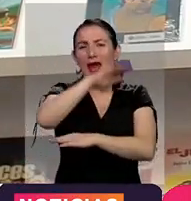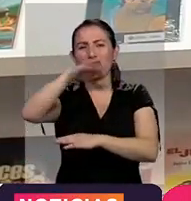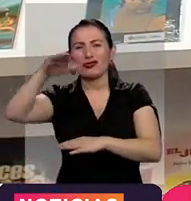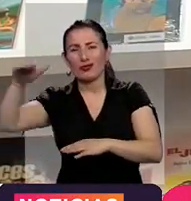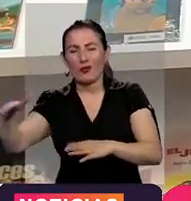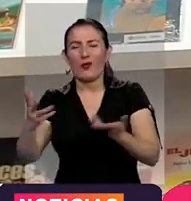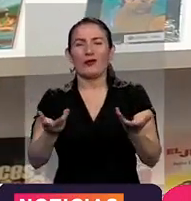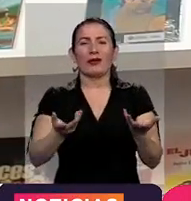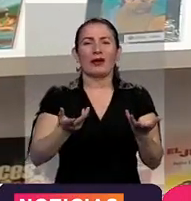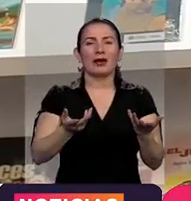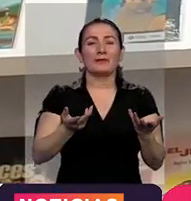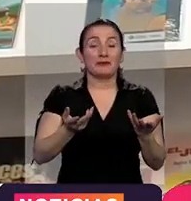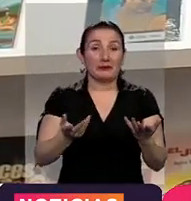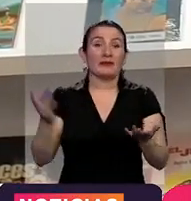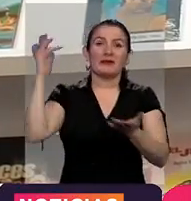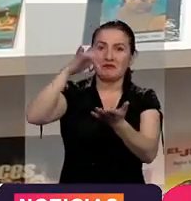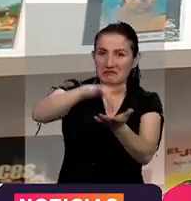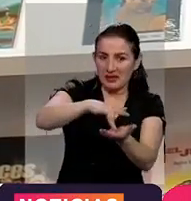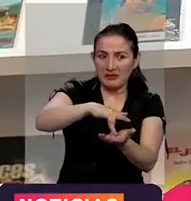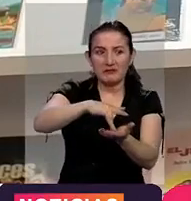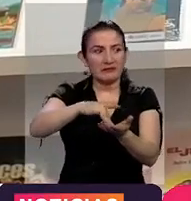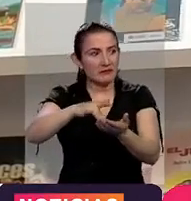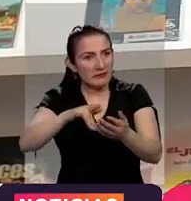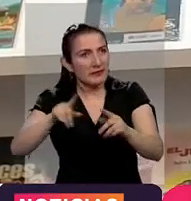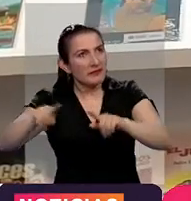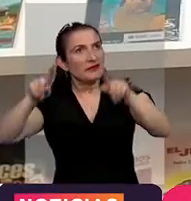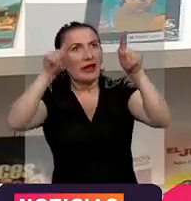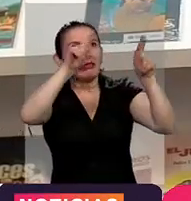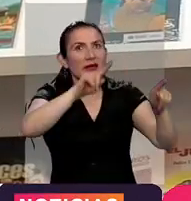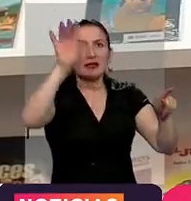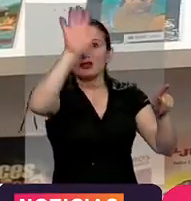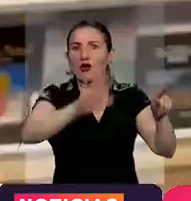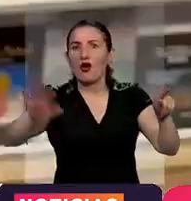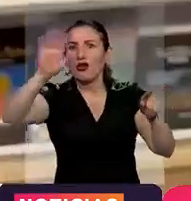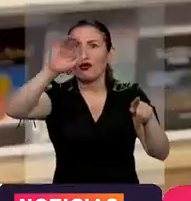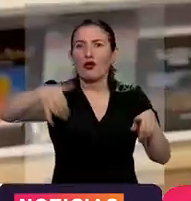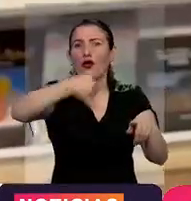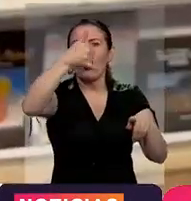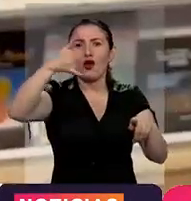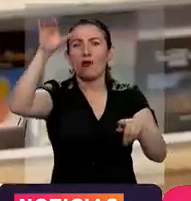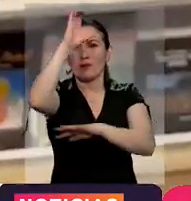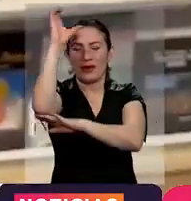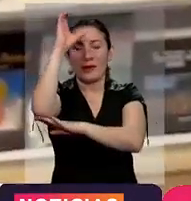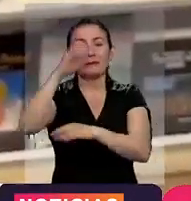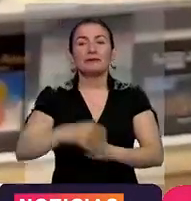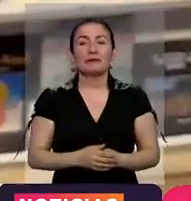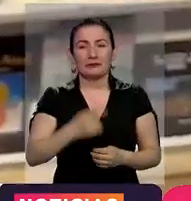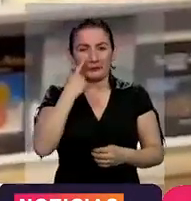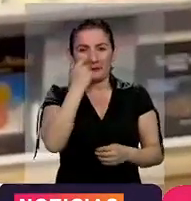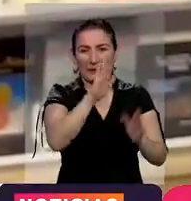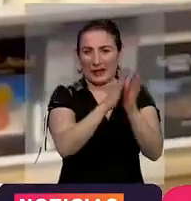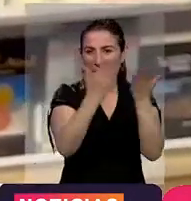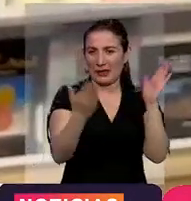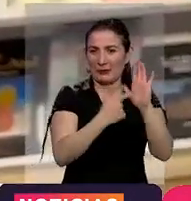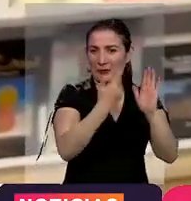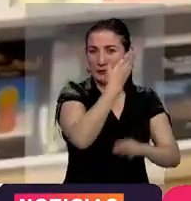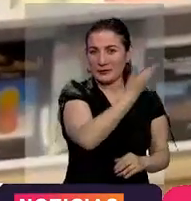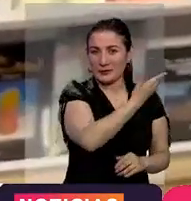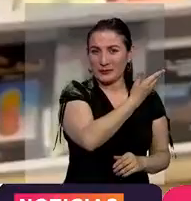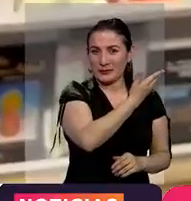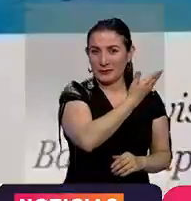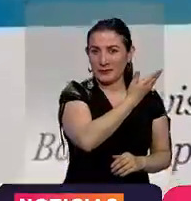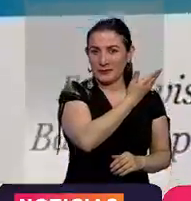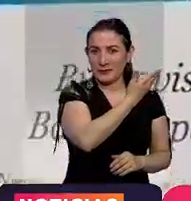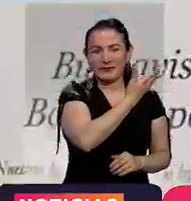fueron y que han ido de todas las regiones del país. Por otro lado, nos presentan el libro Buena Vista, Canta y